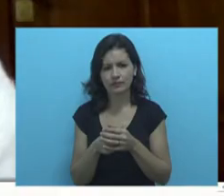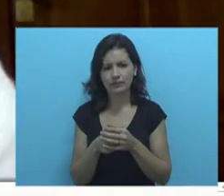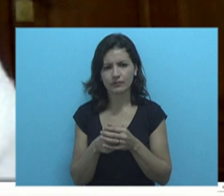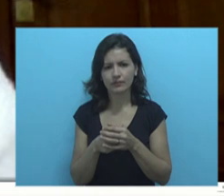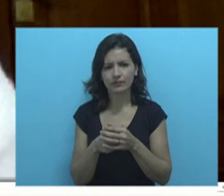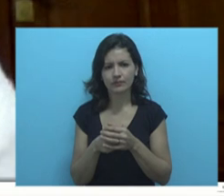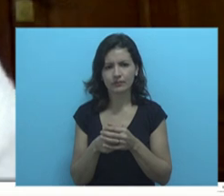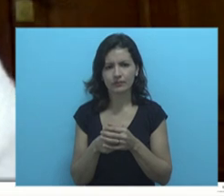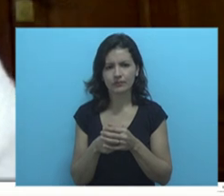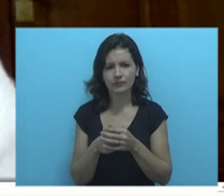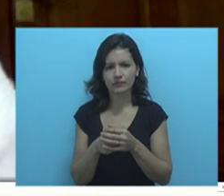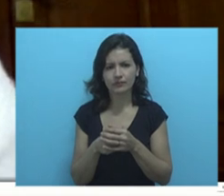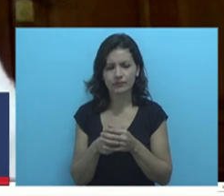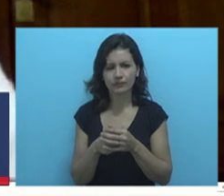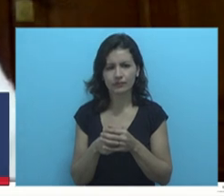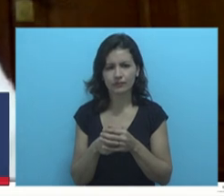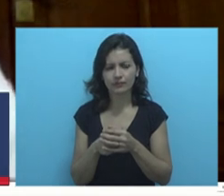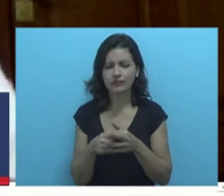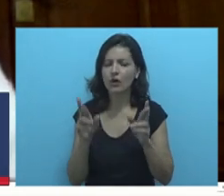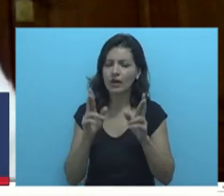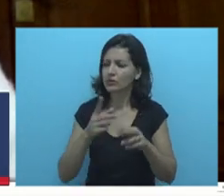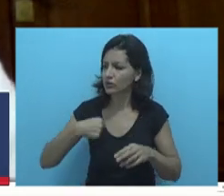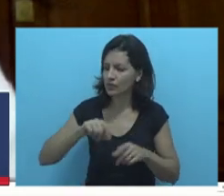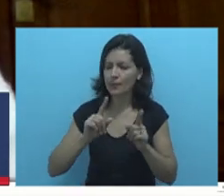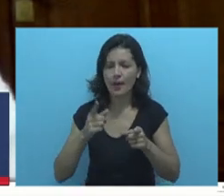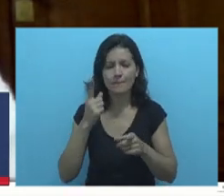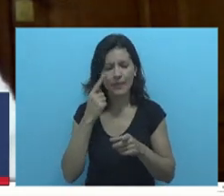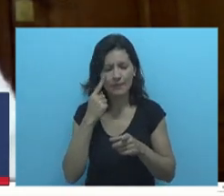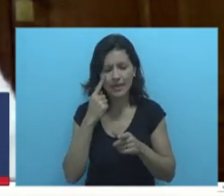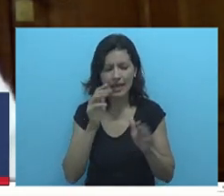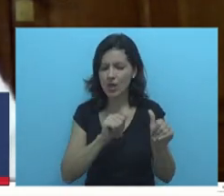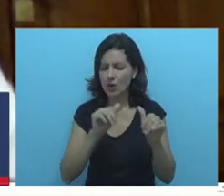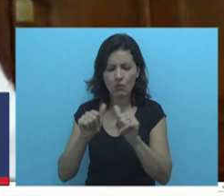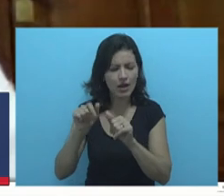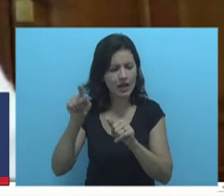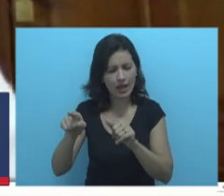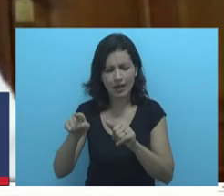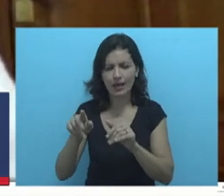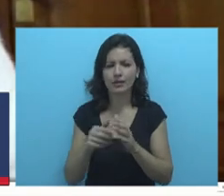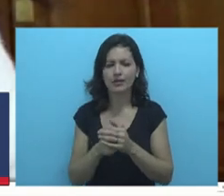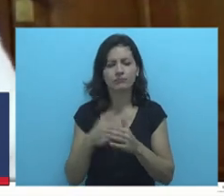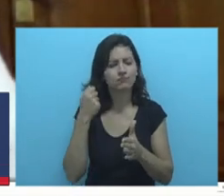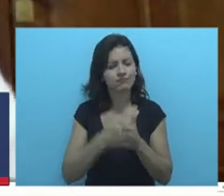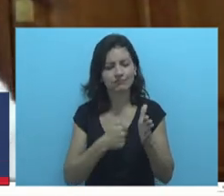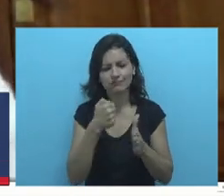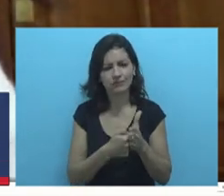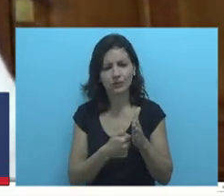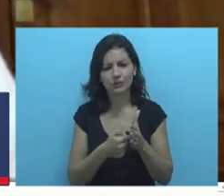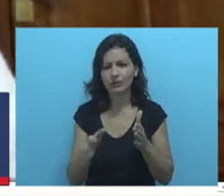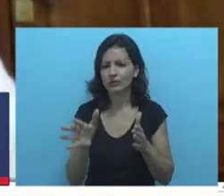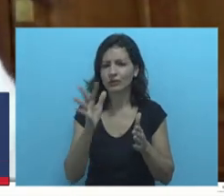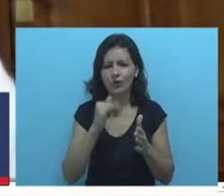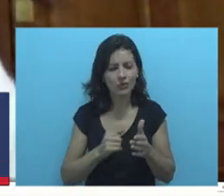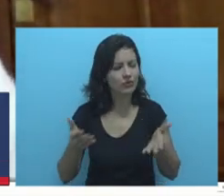Miguel. Ojalá que nosotros también podamos vivir como él vivió, podamos vivir como él murió, luchando todos los días,